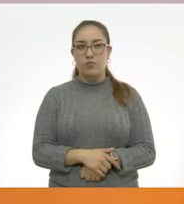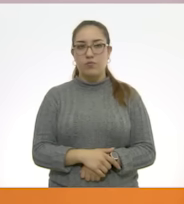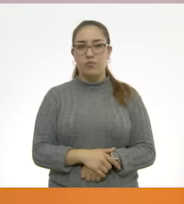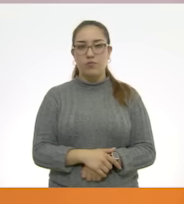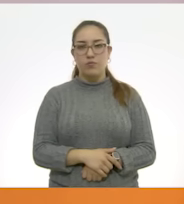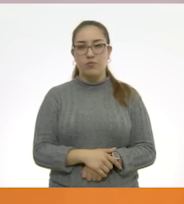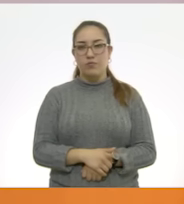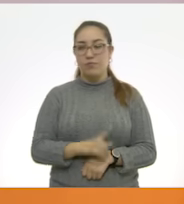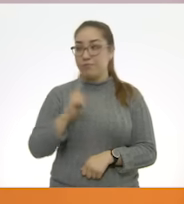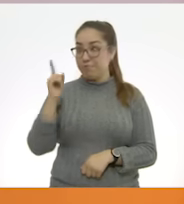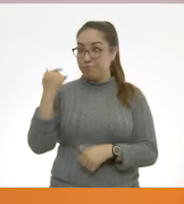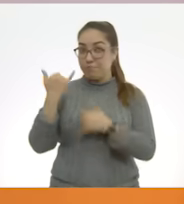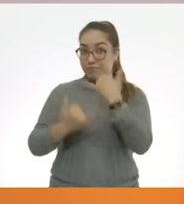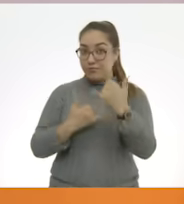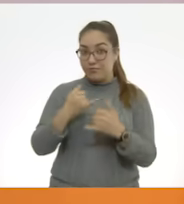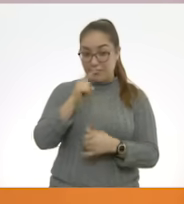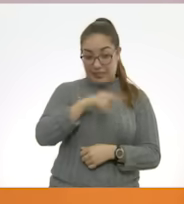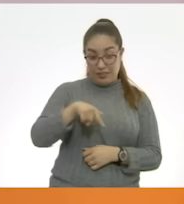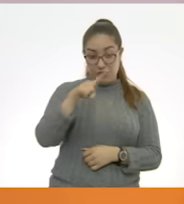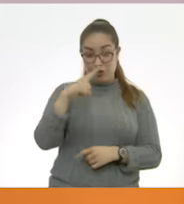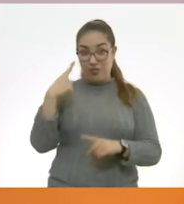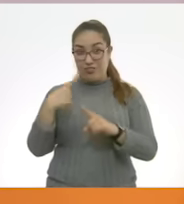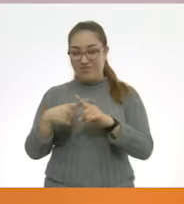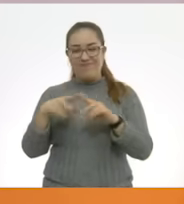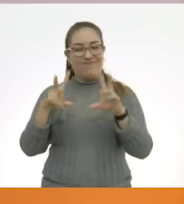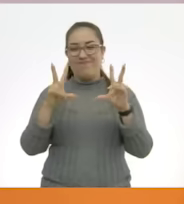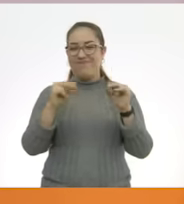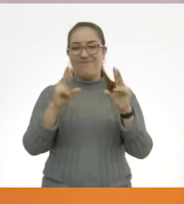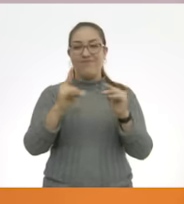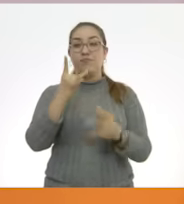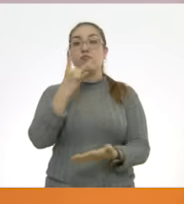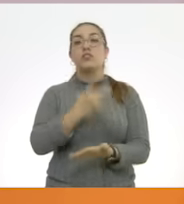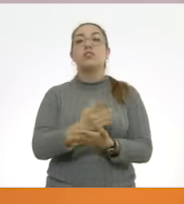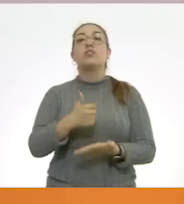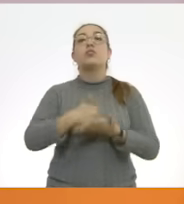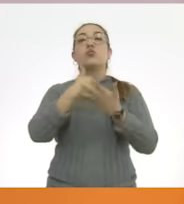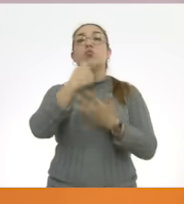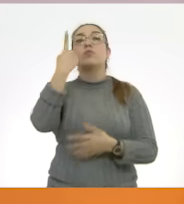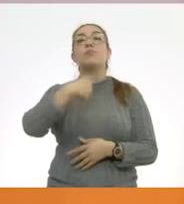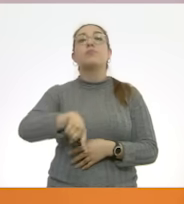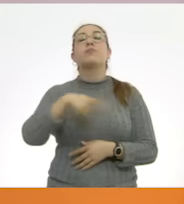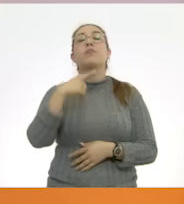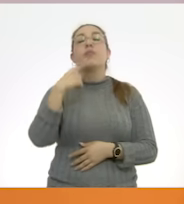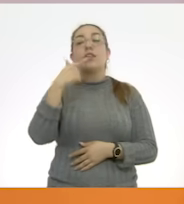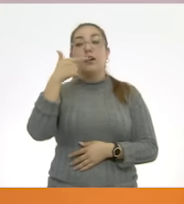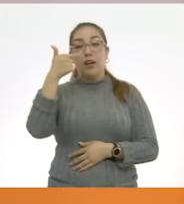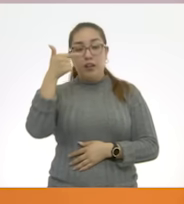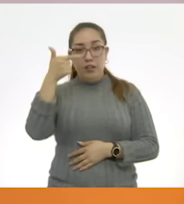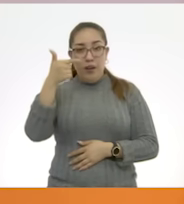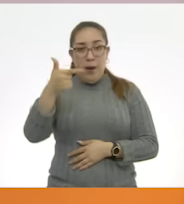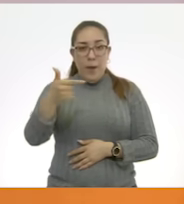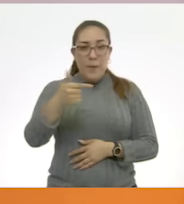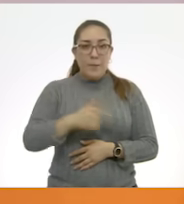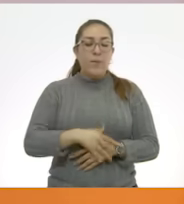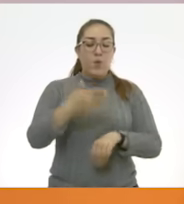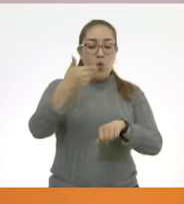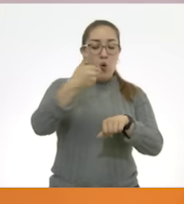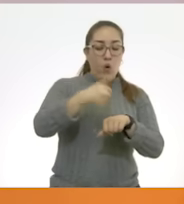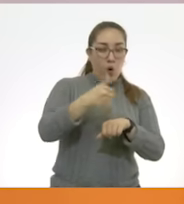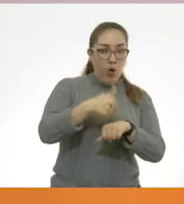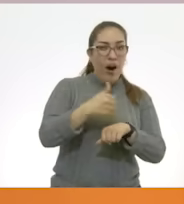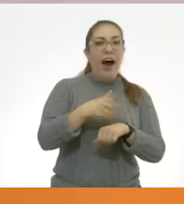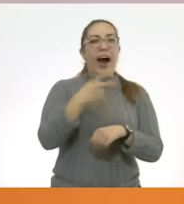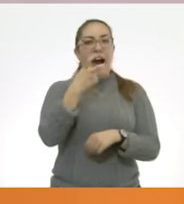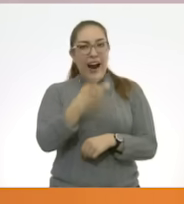Pero aquí no vamos a ir poniendo círculos y taches. Recuerda que esta va a ser el truco para el 7, la tabla del 7. Sí. Y el de las manos y el otro